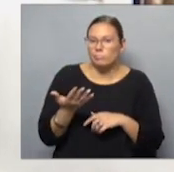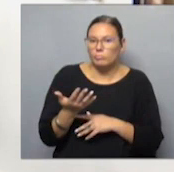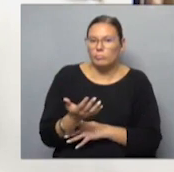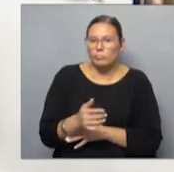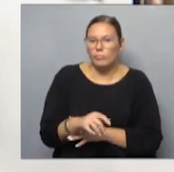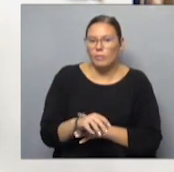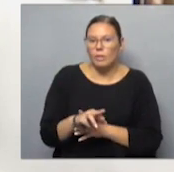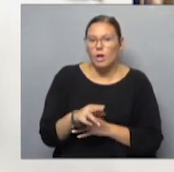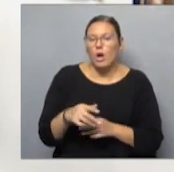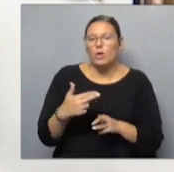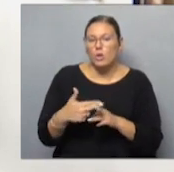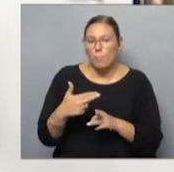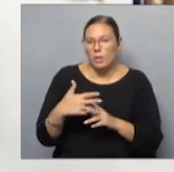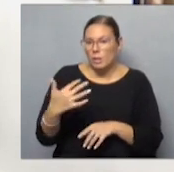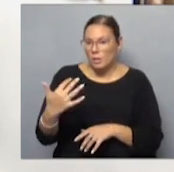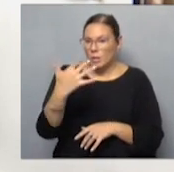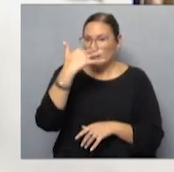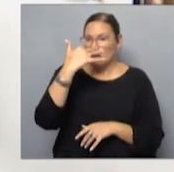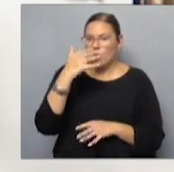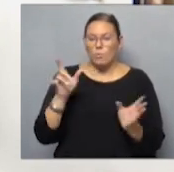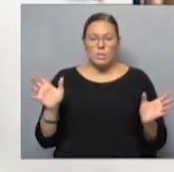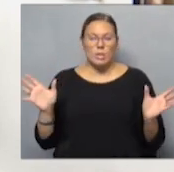Respira es un encuentro